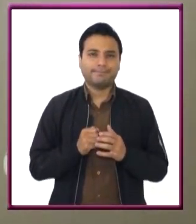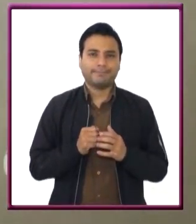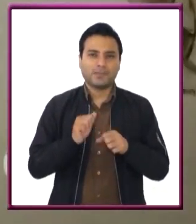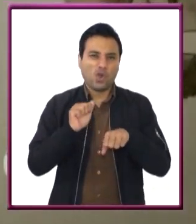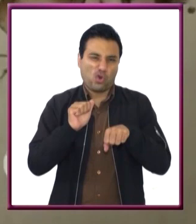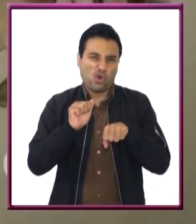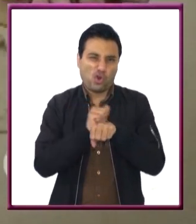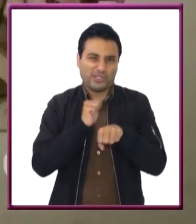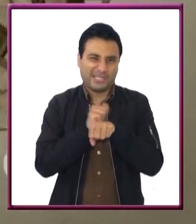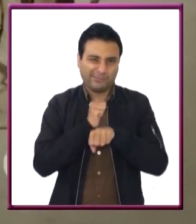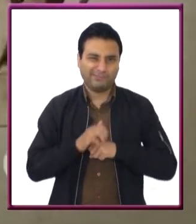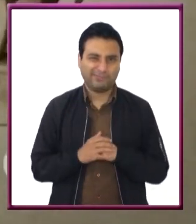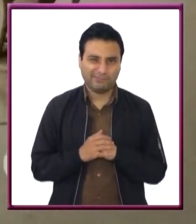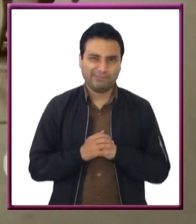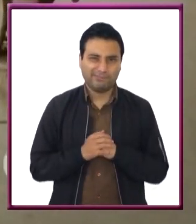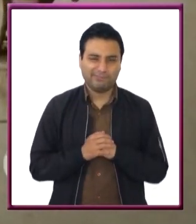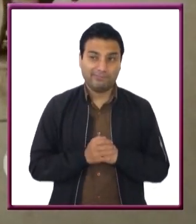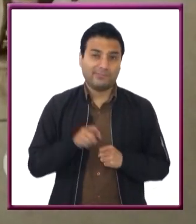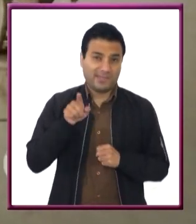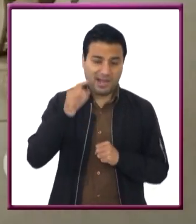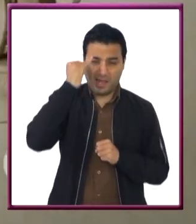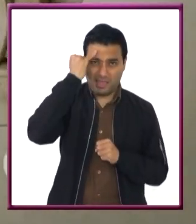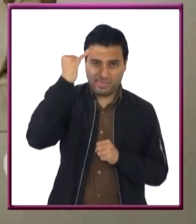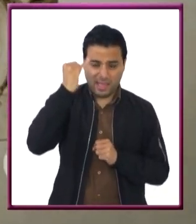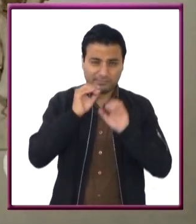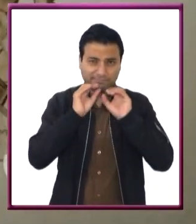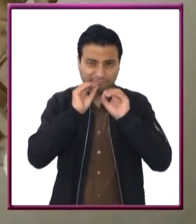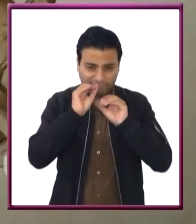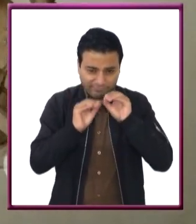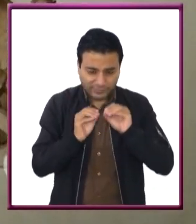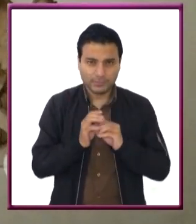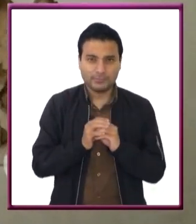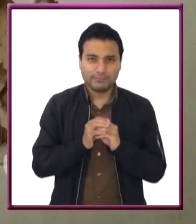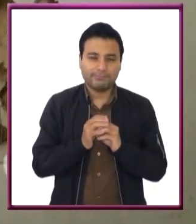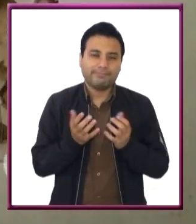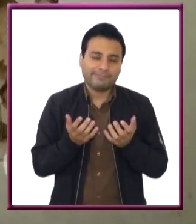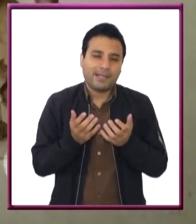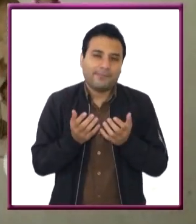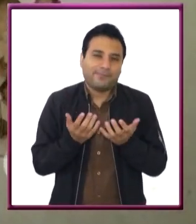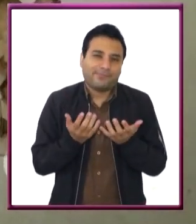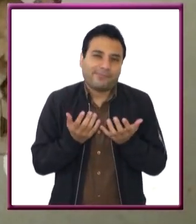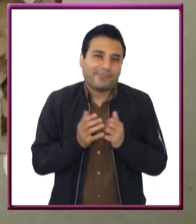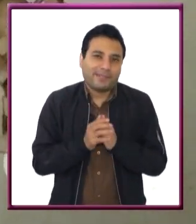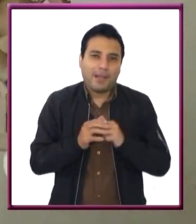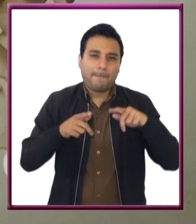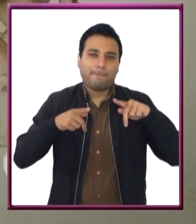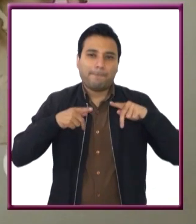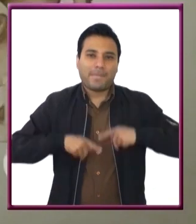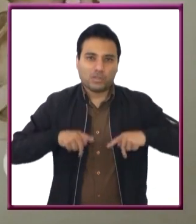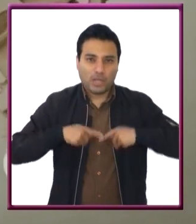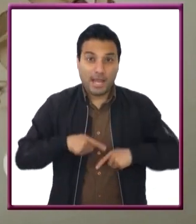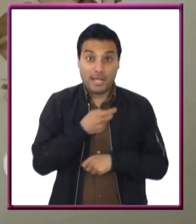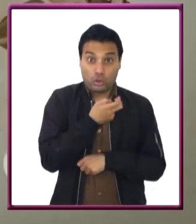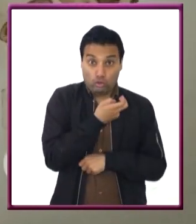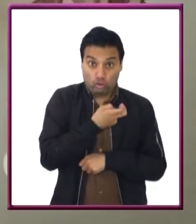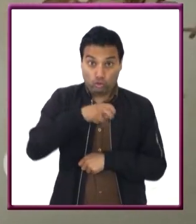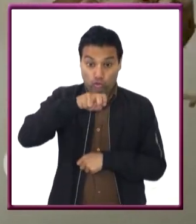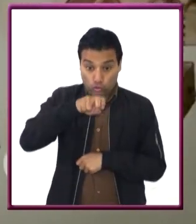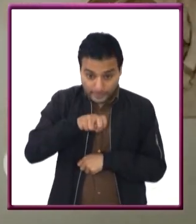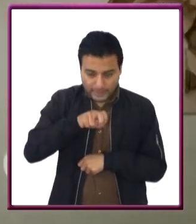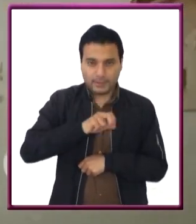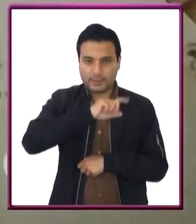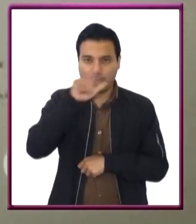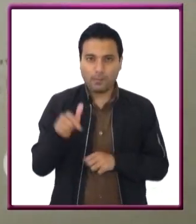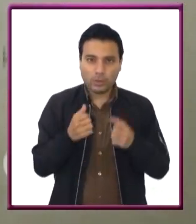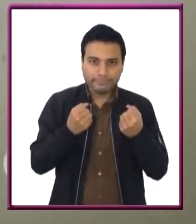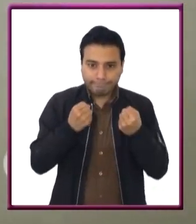autopropulsado, que hoy lo conocemos como coche. Claro, este era una persona que se subía y lo movía,